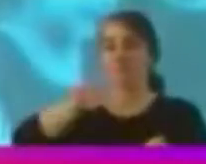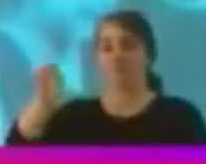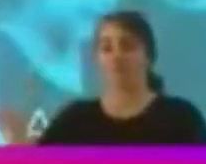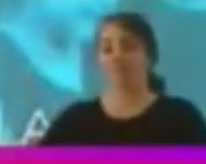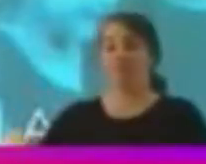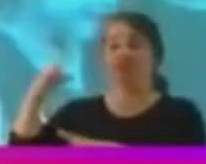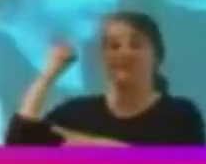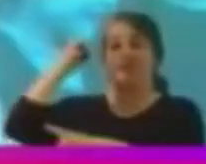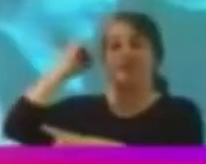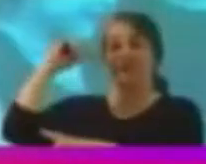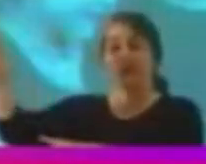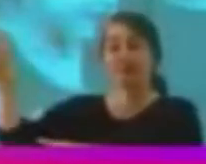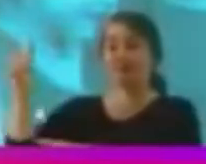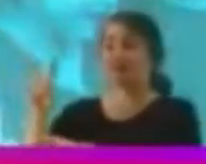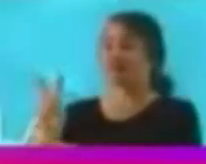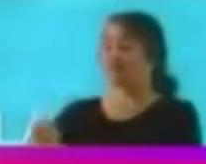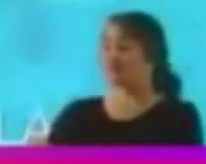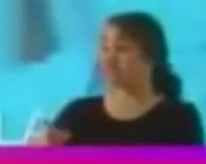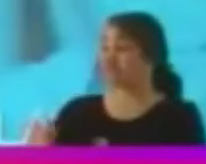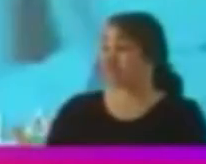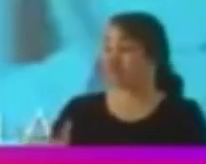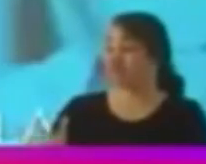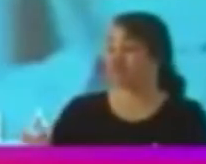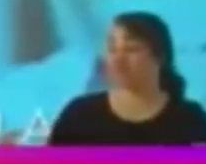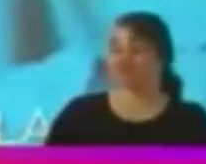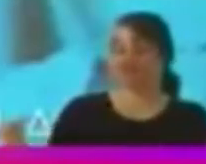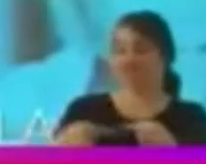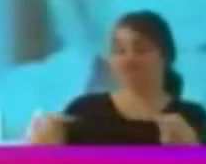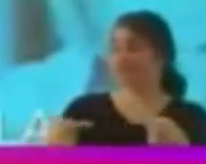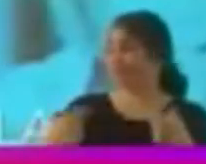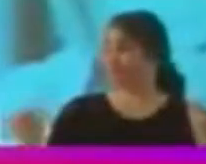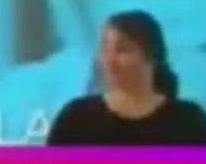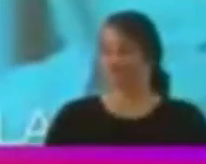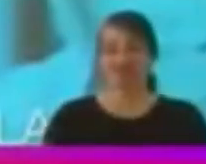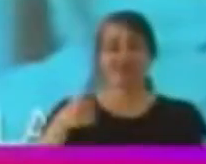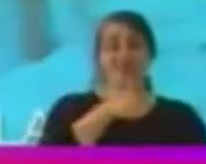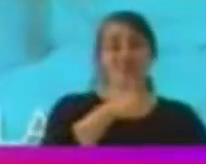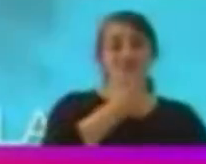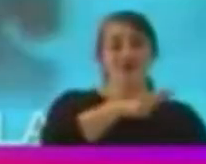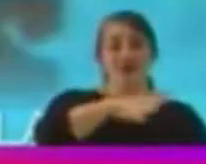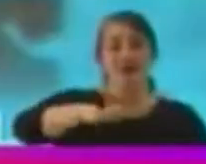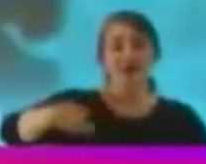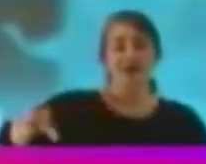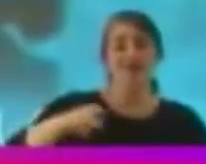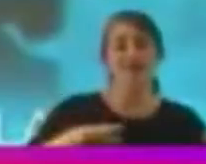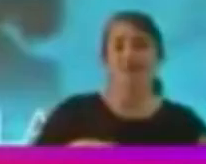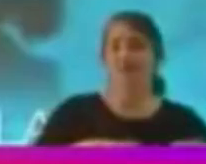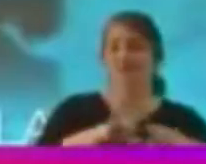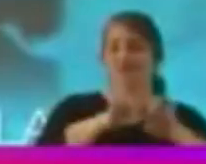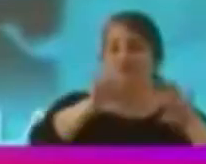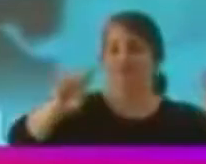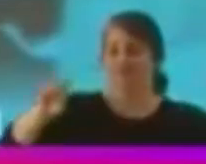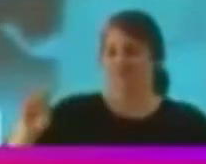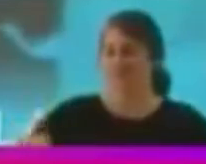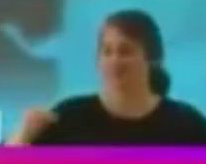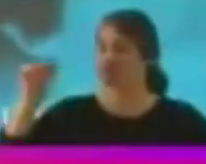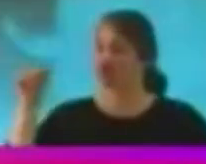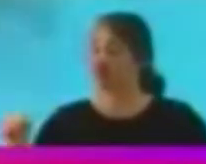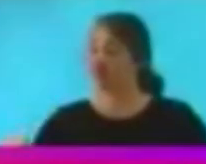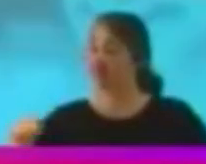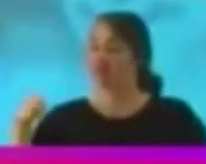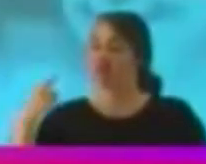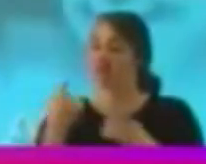nuestra provincia se caracteriza justamente por eso, por tener una alta tasa de siniestralidad en la producción agrícola. Por lo tanto,